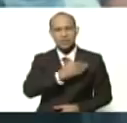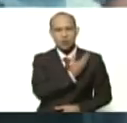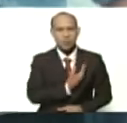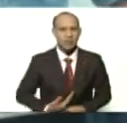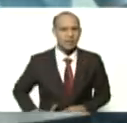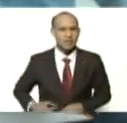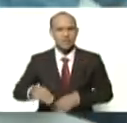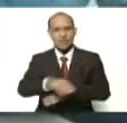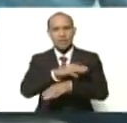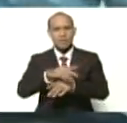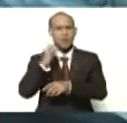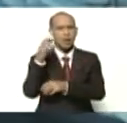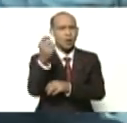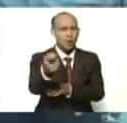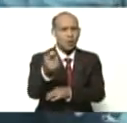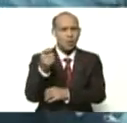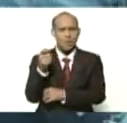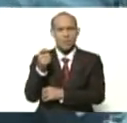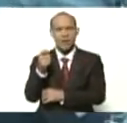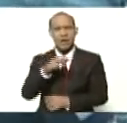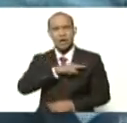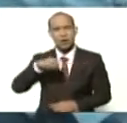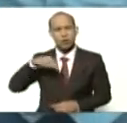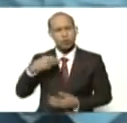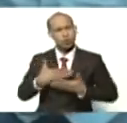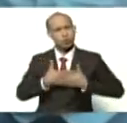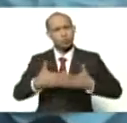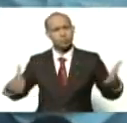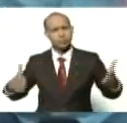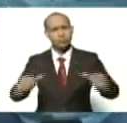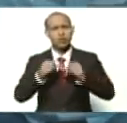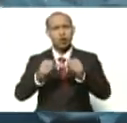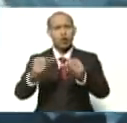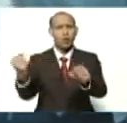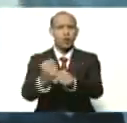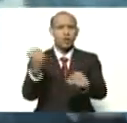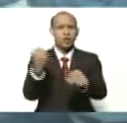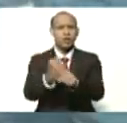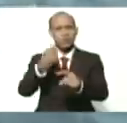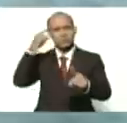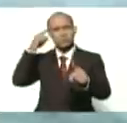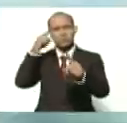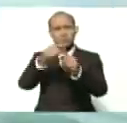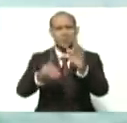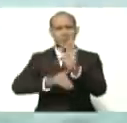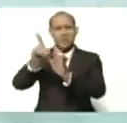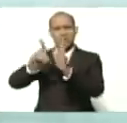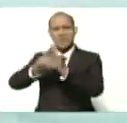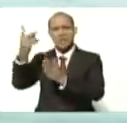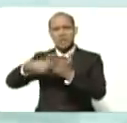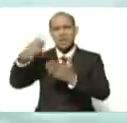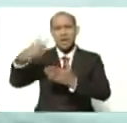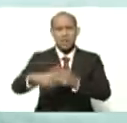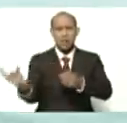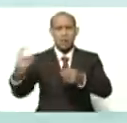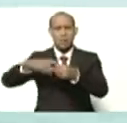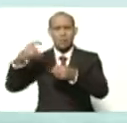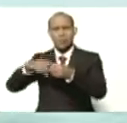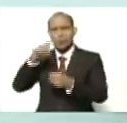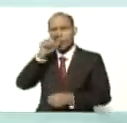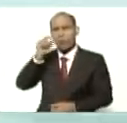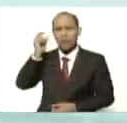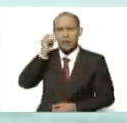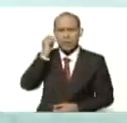desde el ministerio de pérdida con cultura estamos dispuestos en función del desarrollo de este plan donde se incorporan hombres y